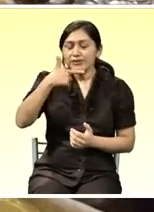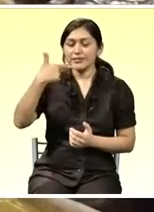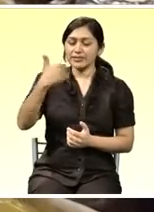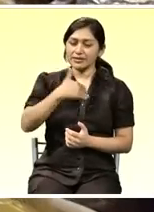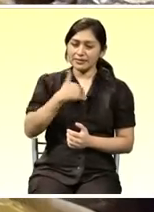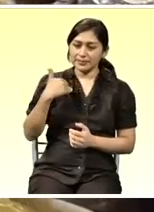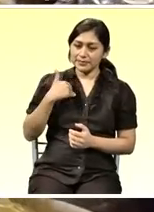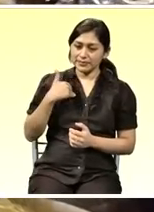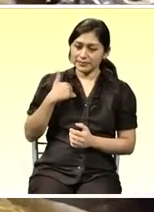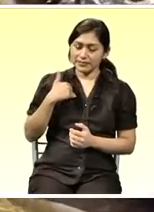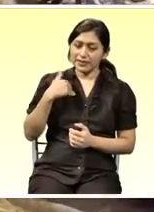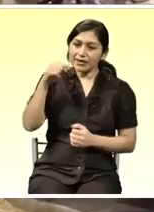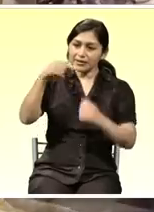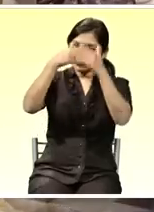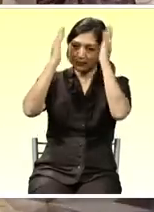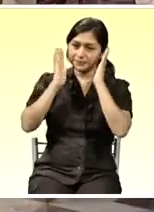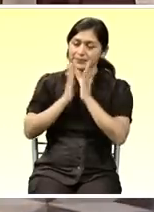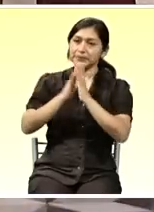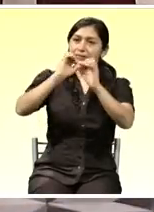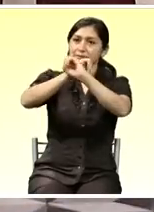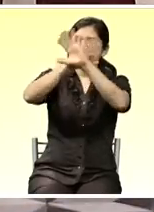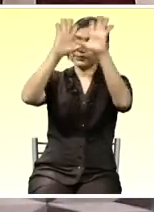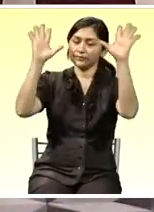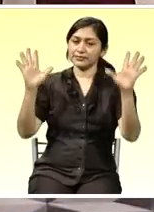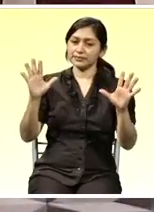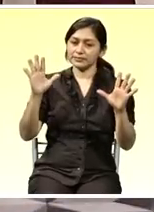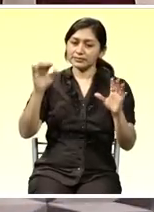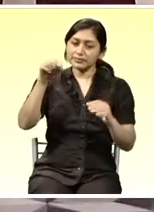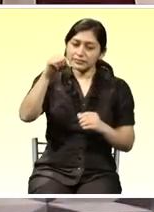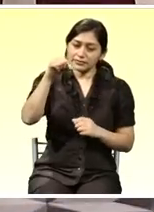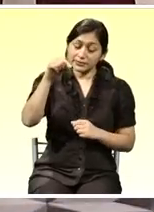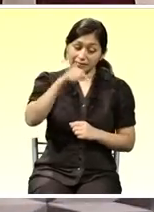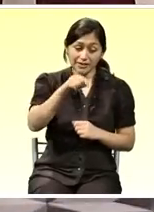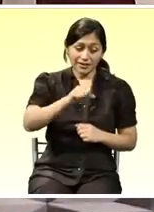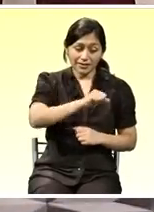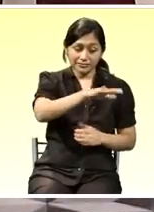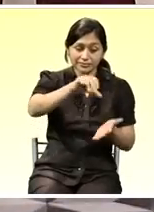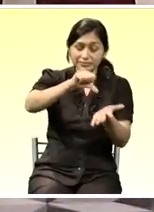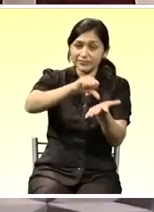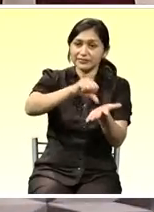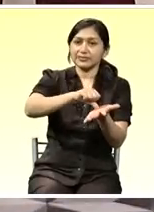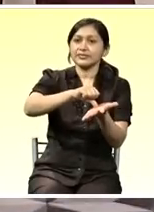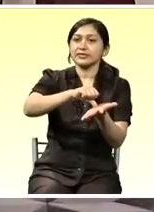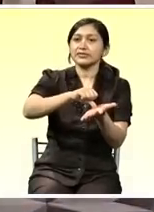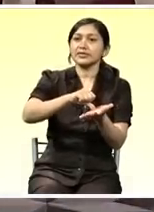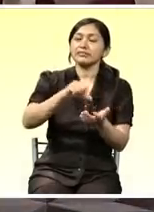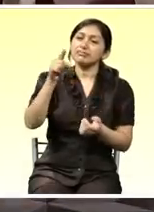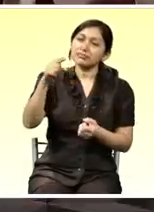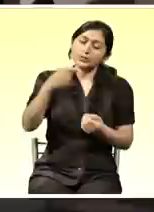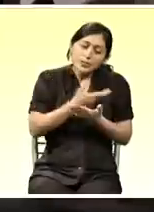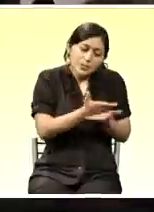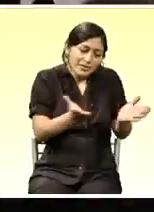de pecadores, madre del milagro, en esta tuegida ciudad en la que muestras tu